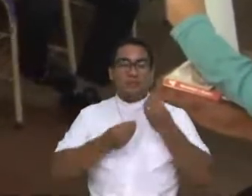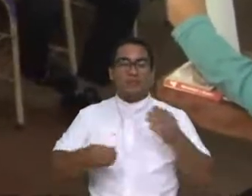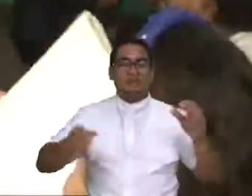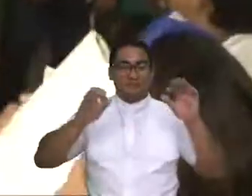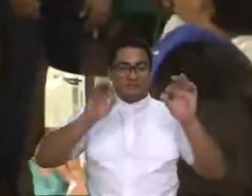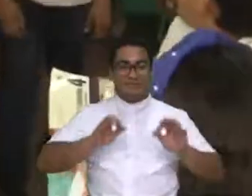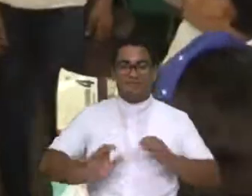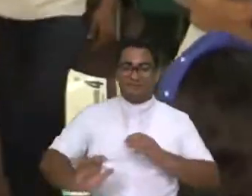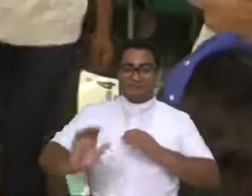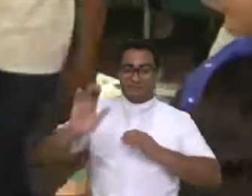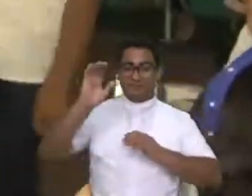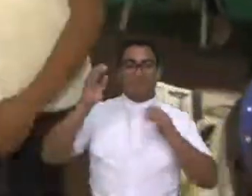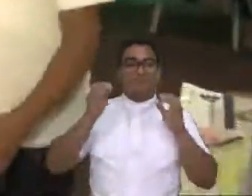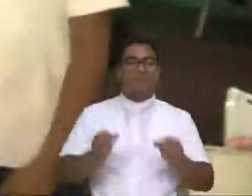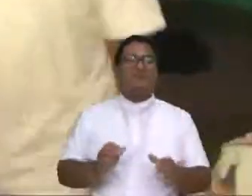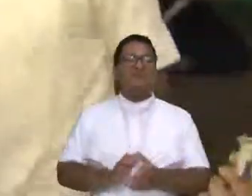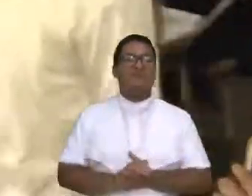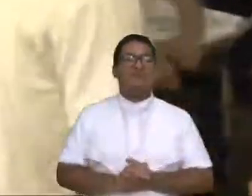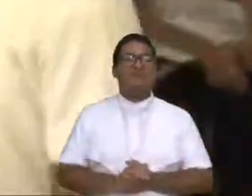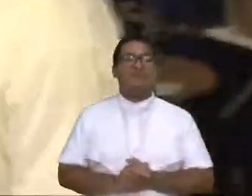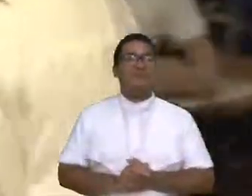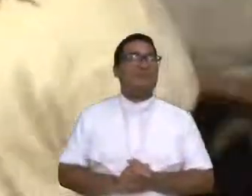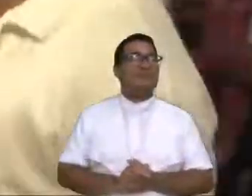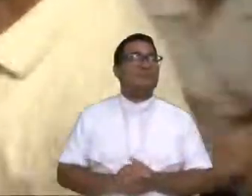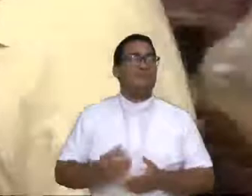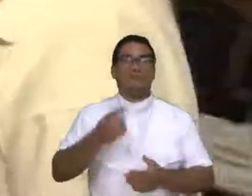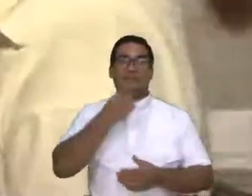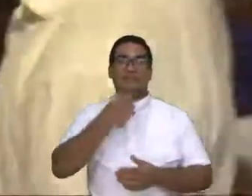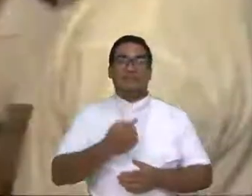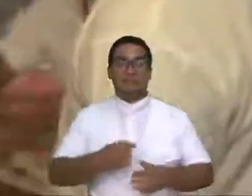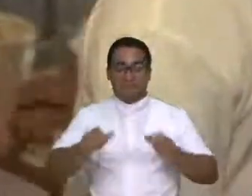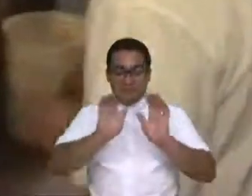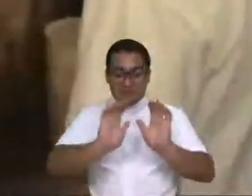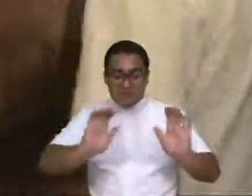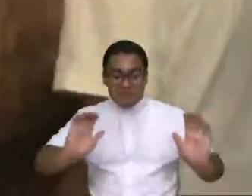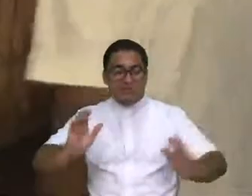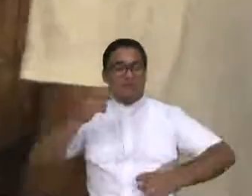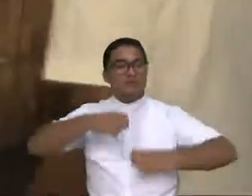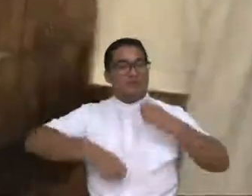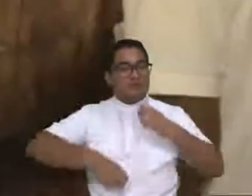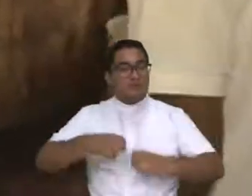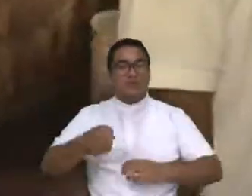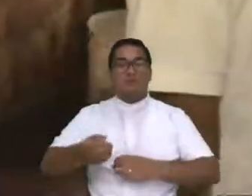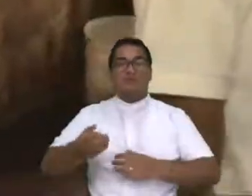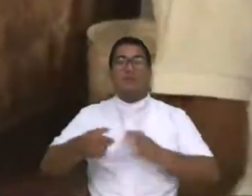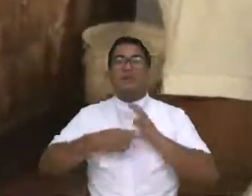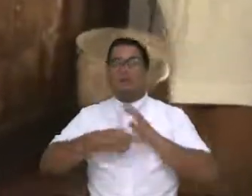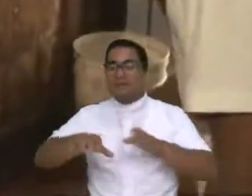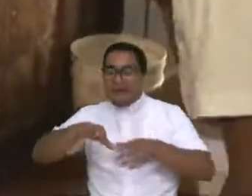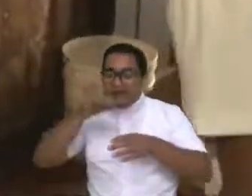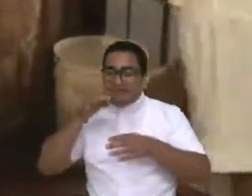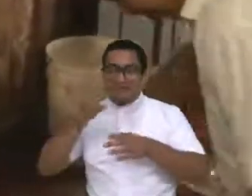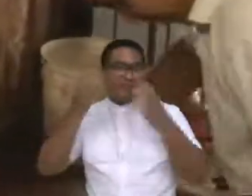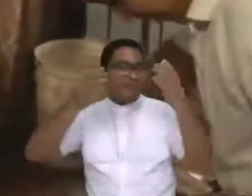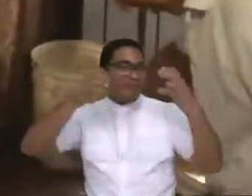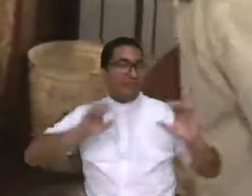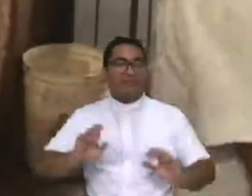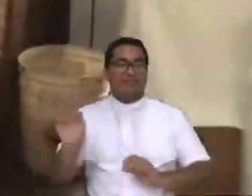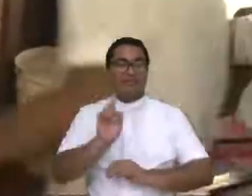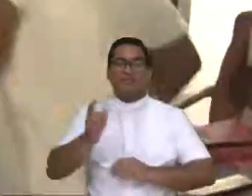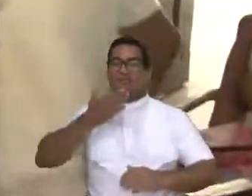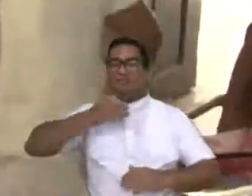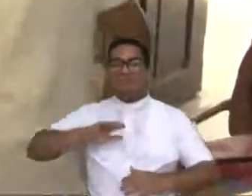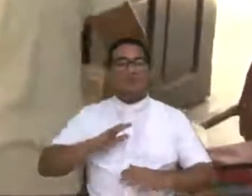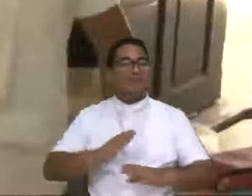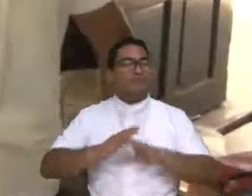y su crecimiento. Evitar que los niños consuman alimentos transgénicos o bien alimentos que